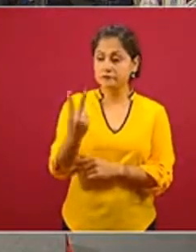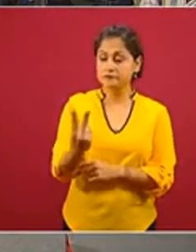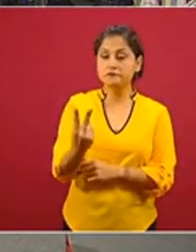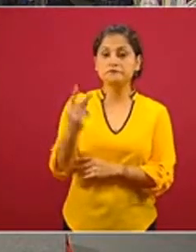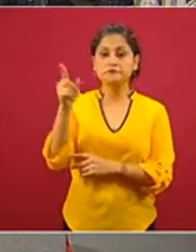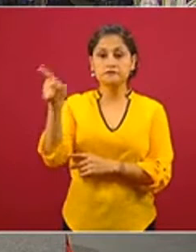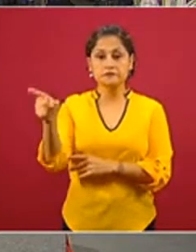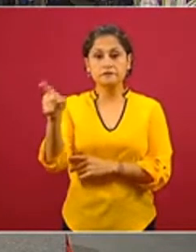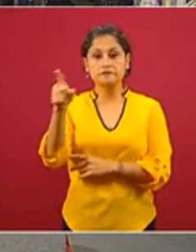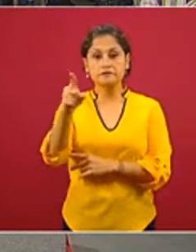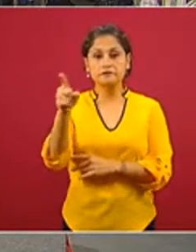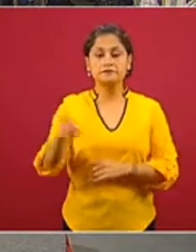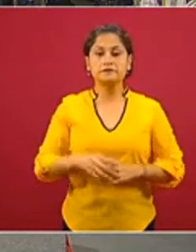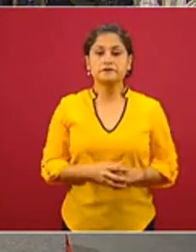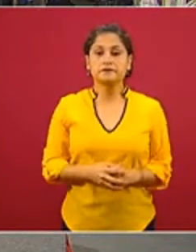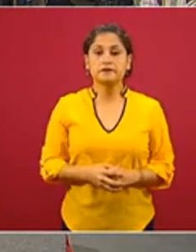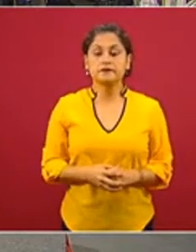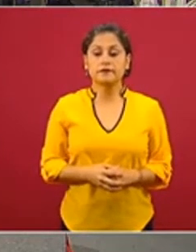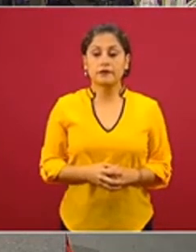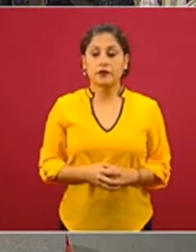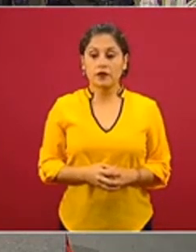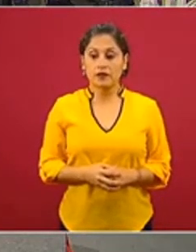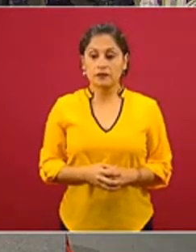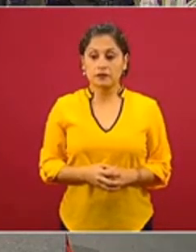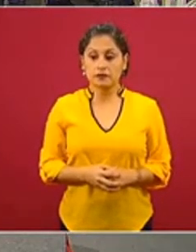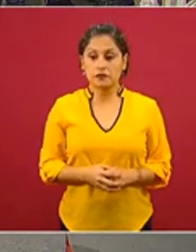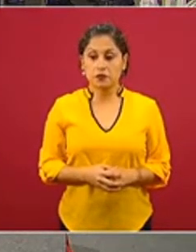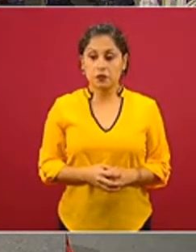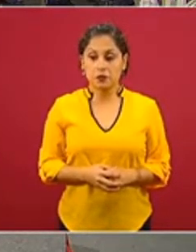Araceli, que ayer quedó pendiente. Empecemos por ahí.